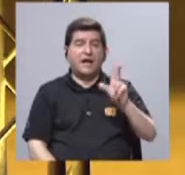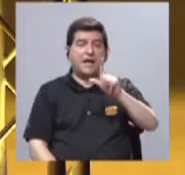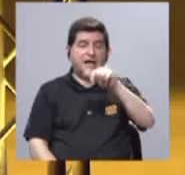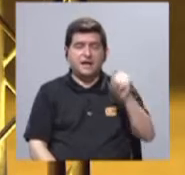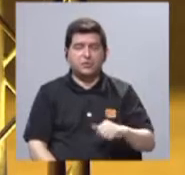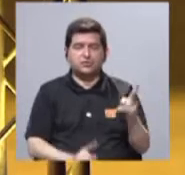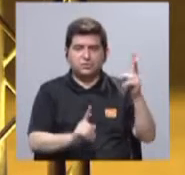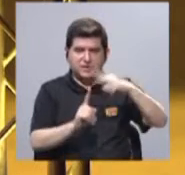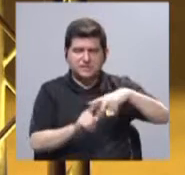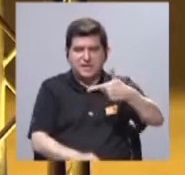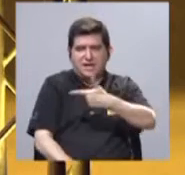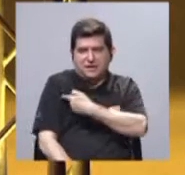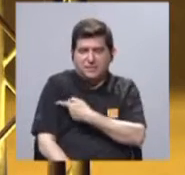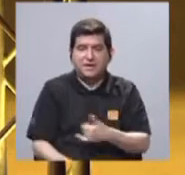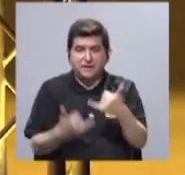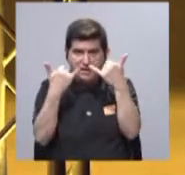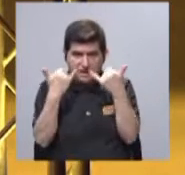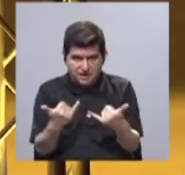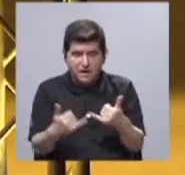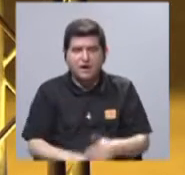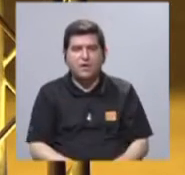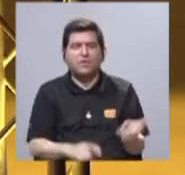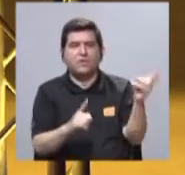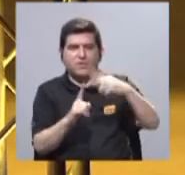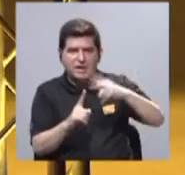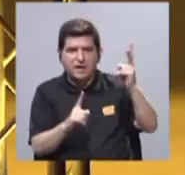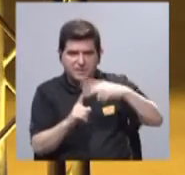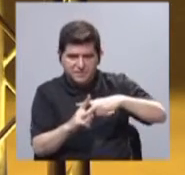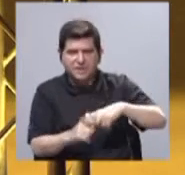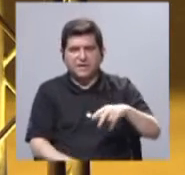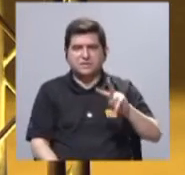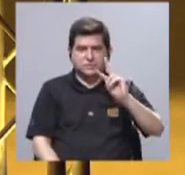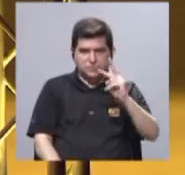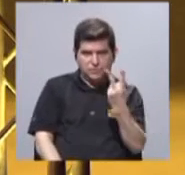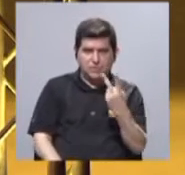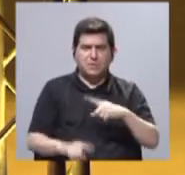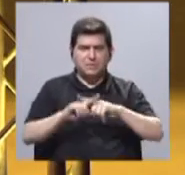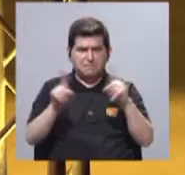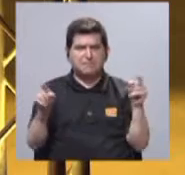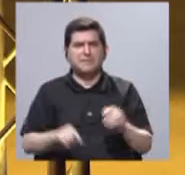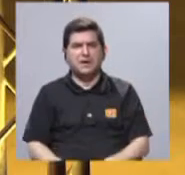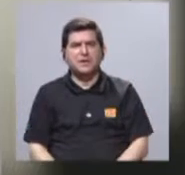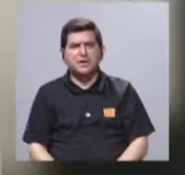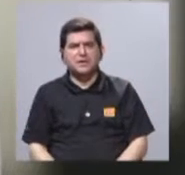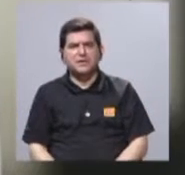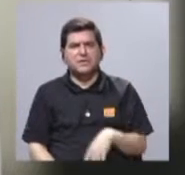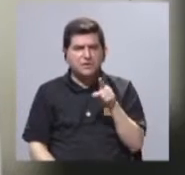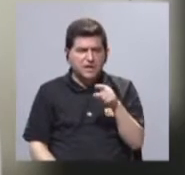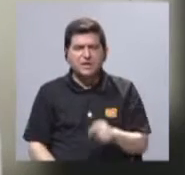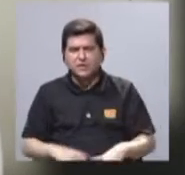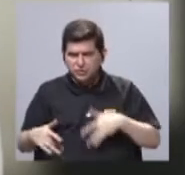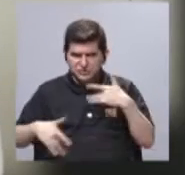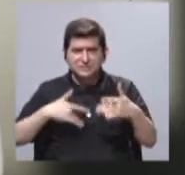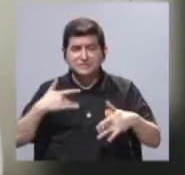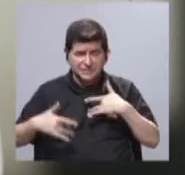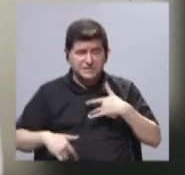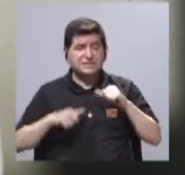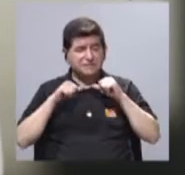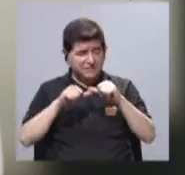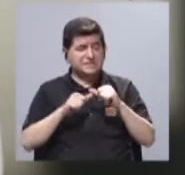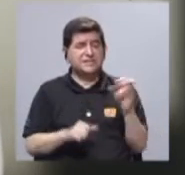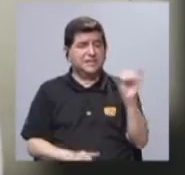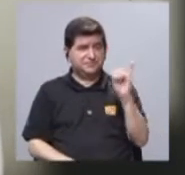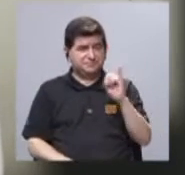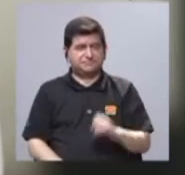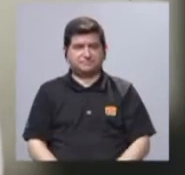3 meses y entonces este grupo estamos ahora poniéndonos las segundas dosis pero es sensible a la infección